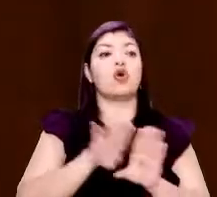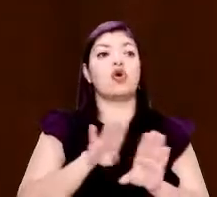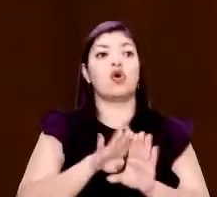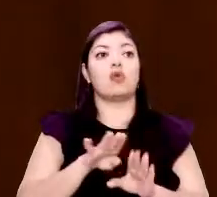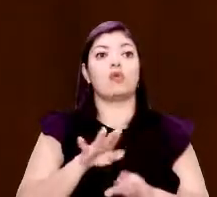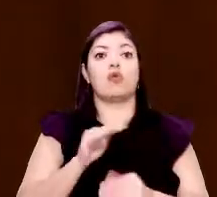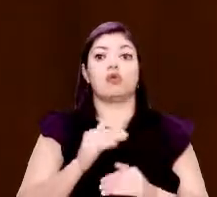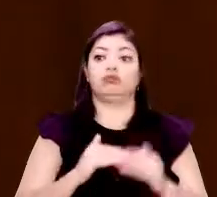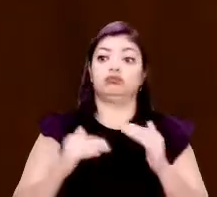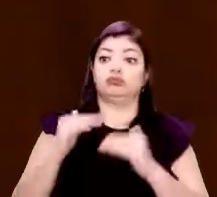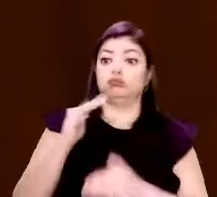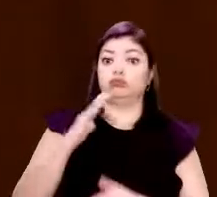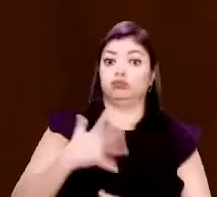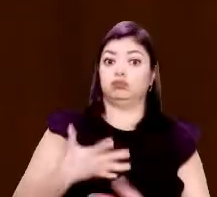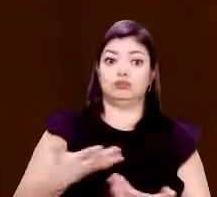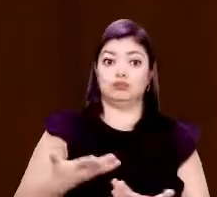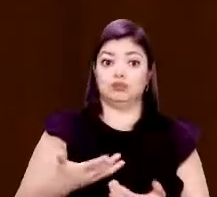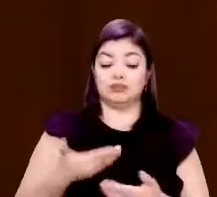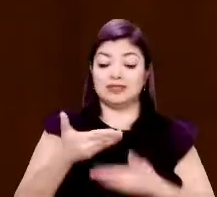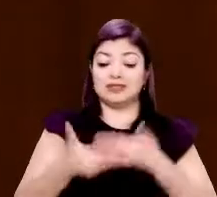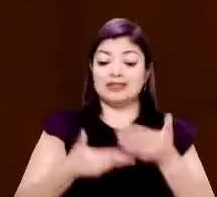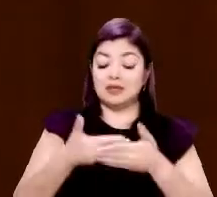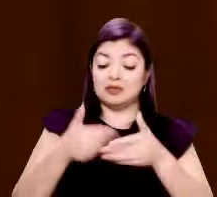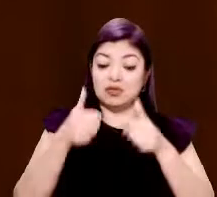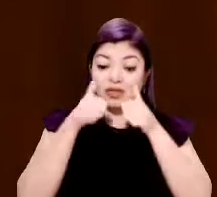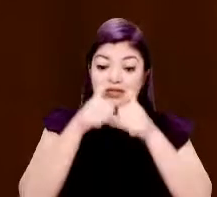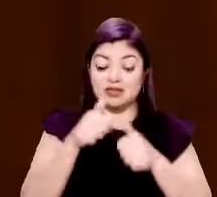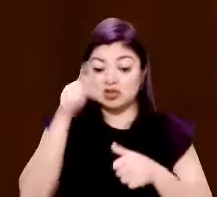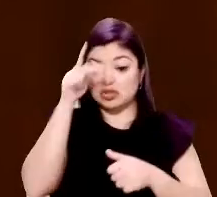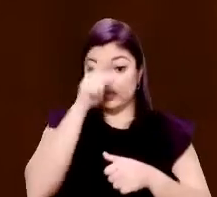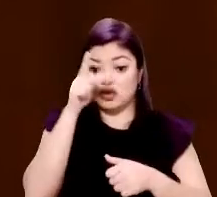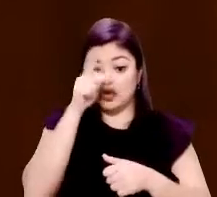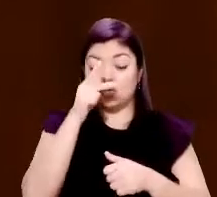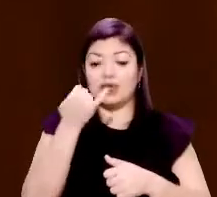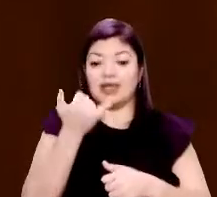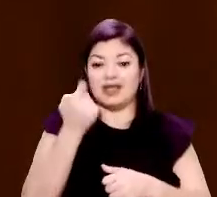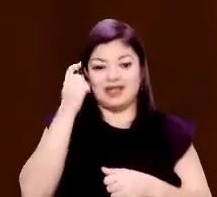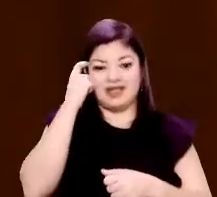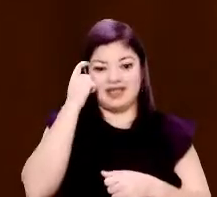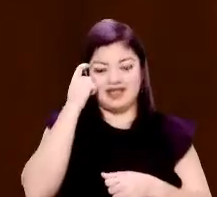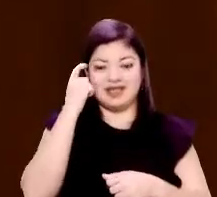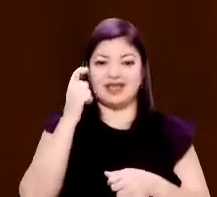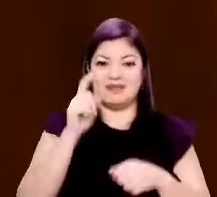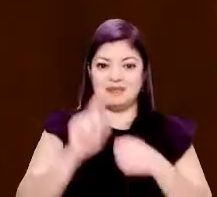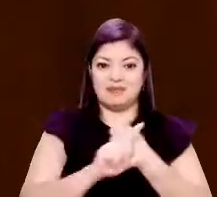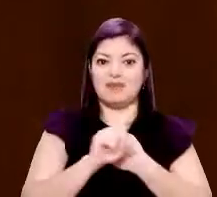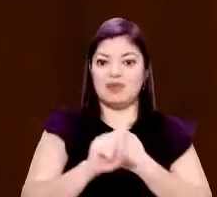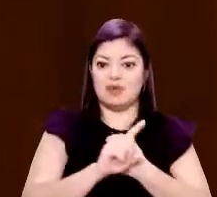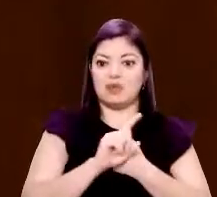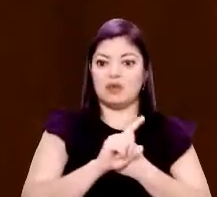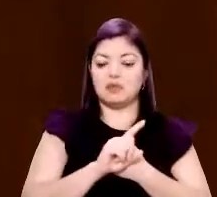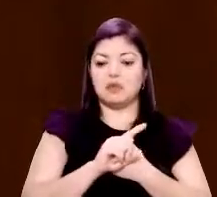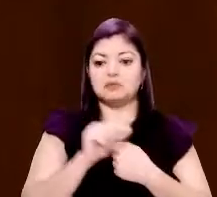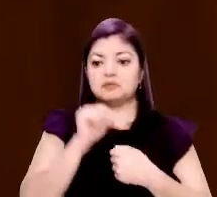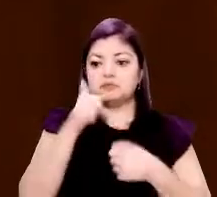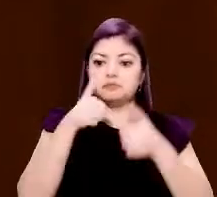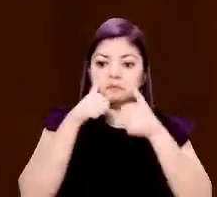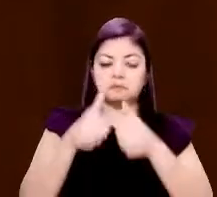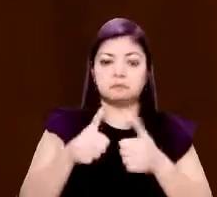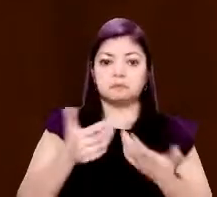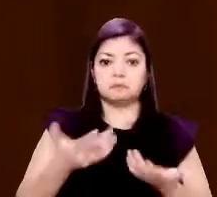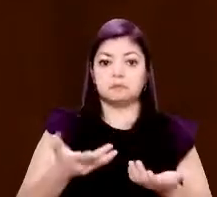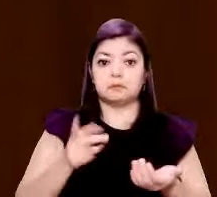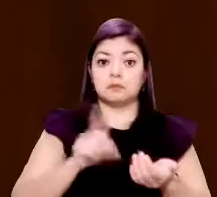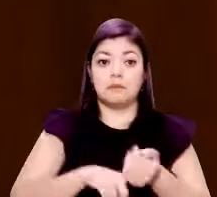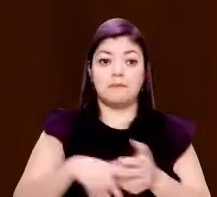servicios públicos de atención psicológica y psiquiátrica son casi nulos y pasan desapercibidos para quienes perciben